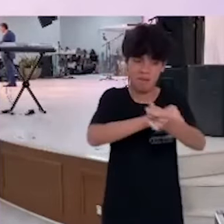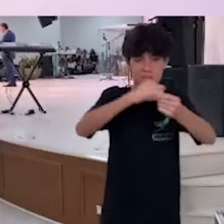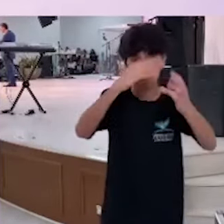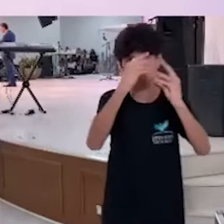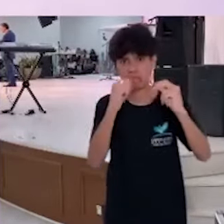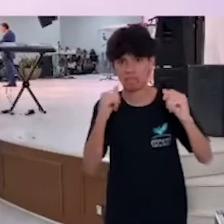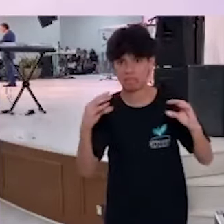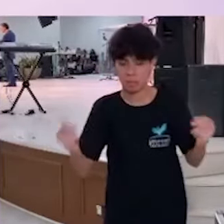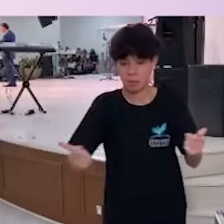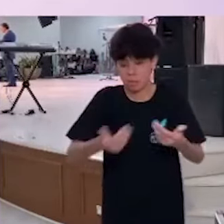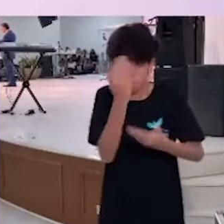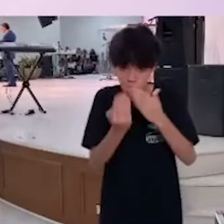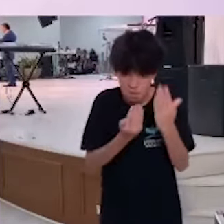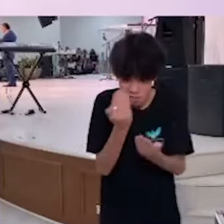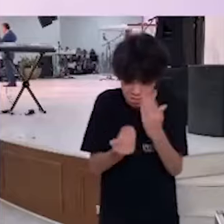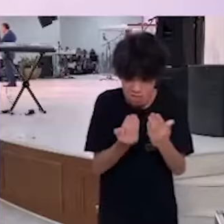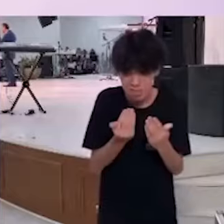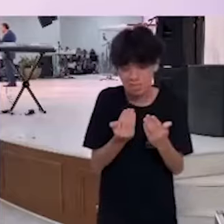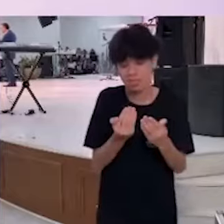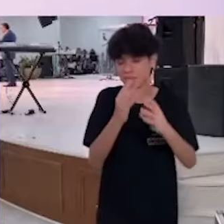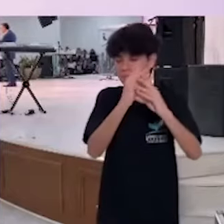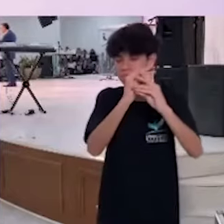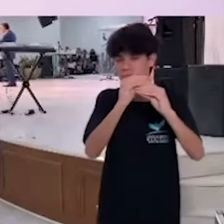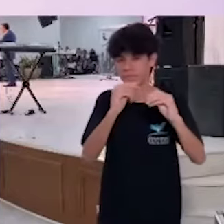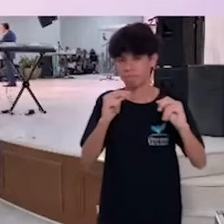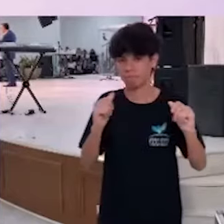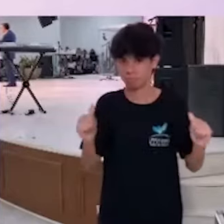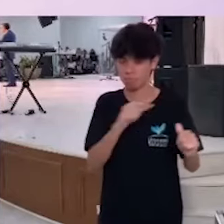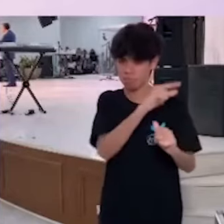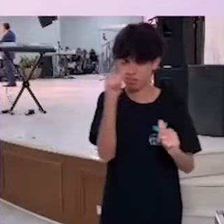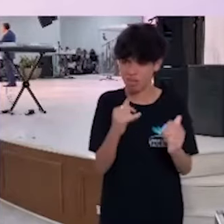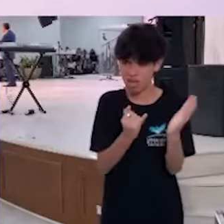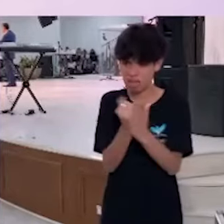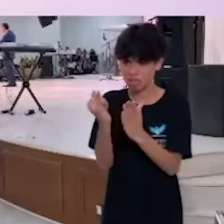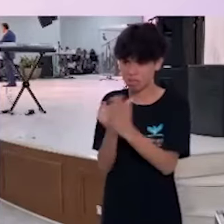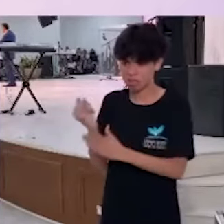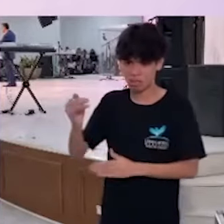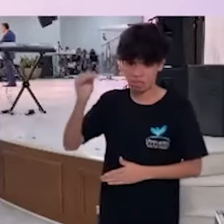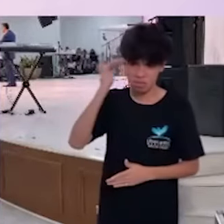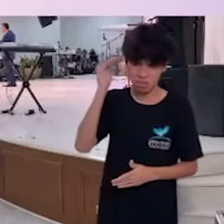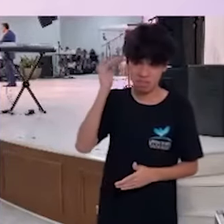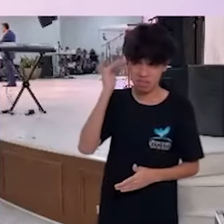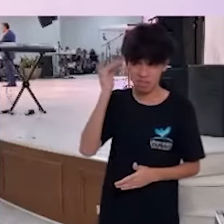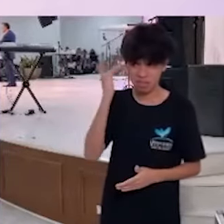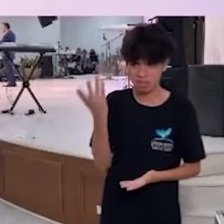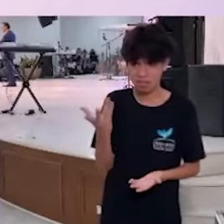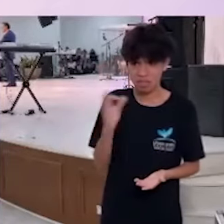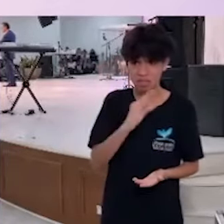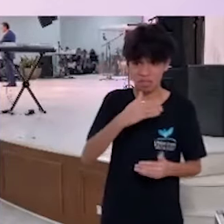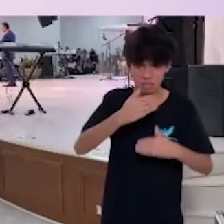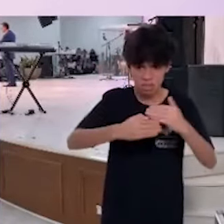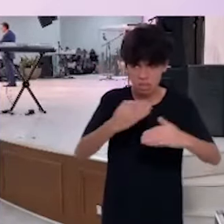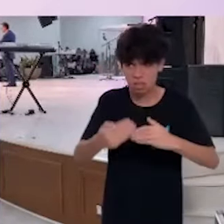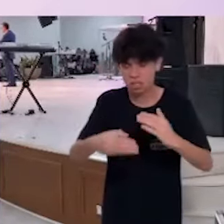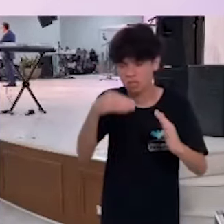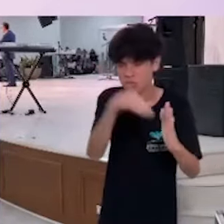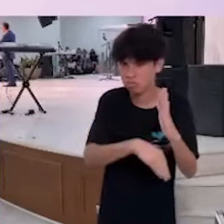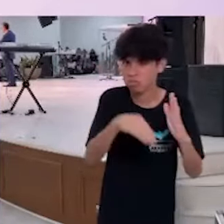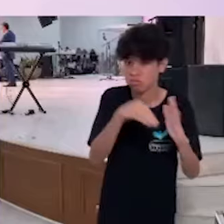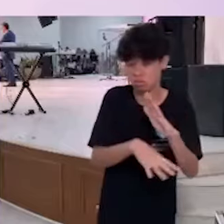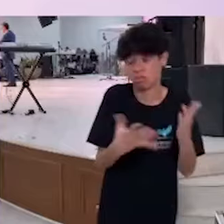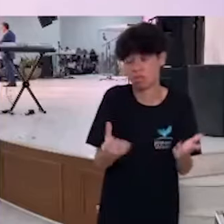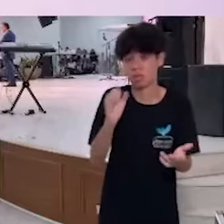Hermanos, como pastores debemos tomar decisiones conscientes para mantenernos lejos de este pecado, a diferencia de